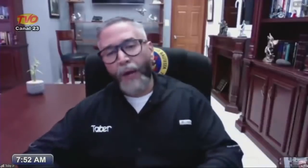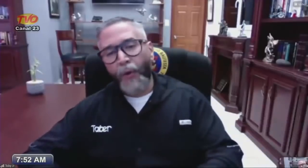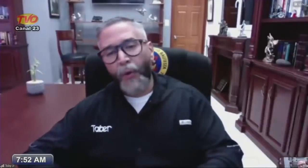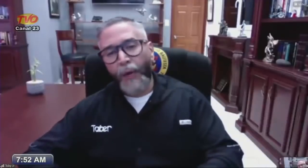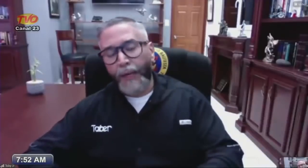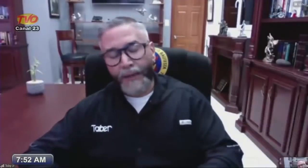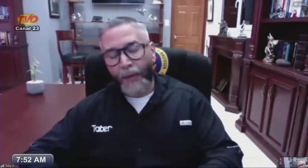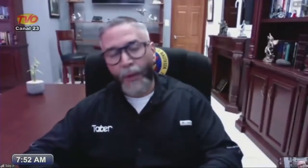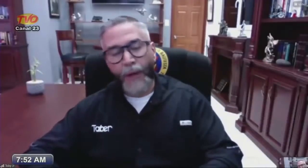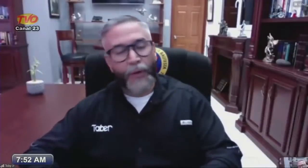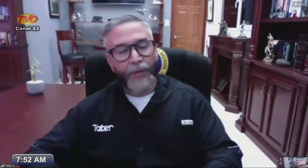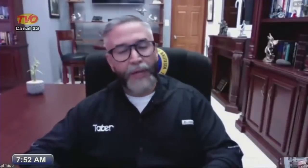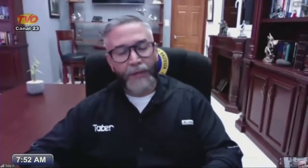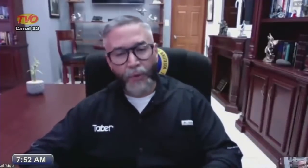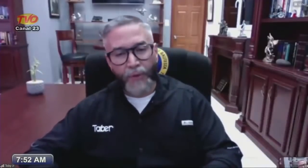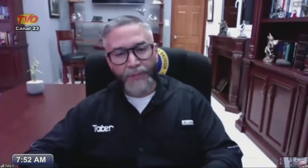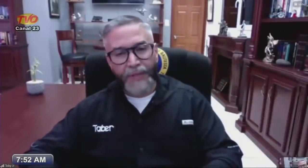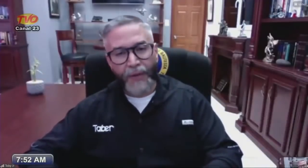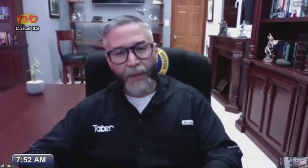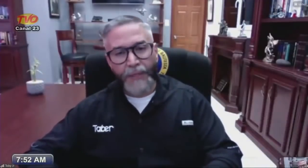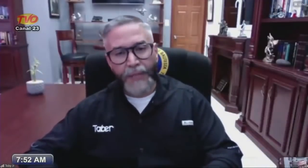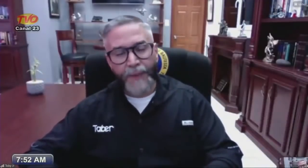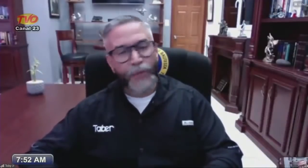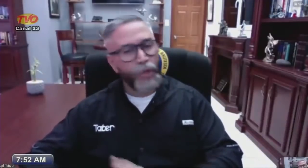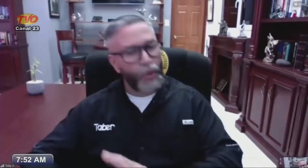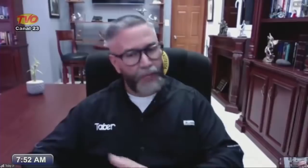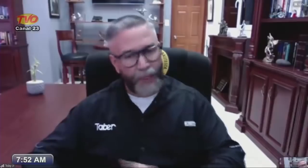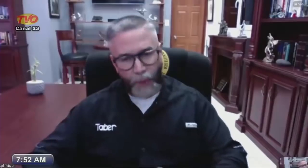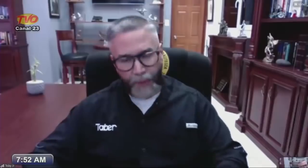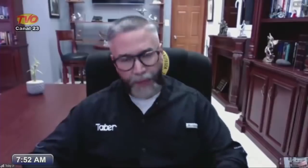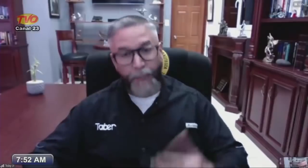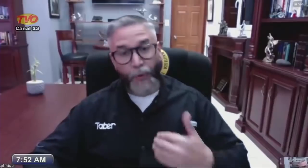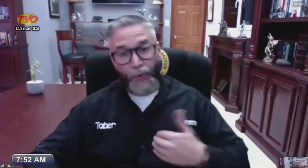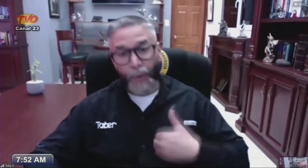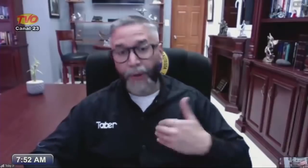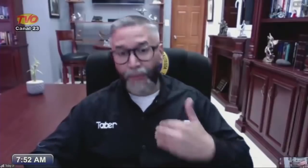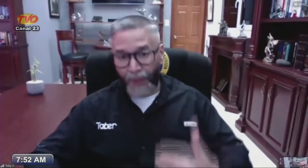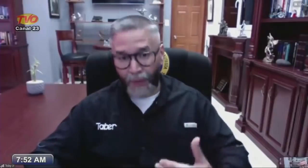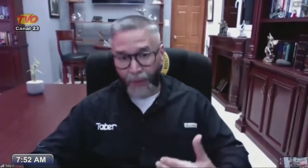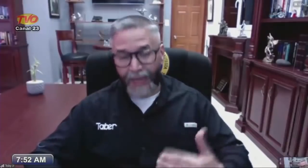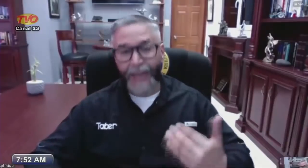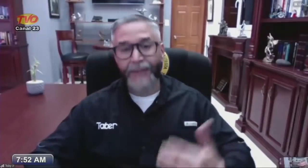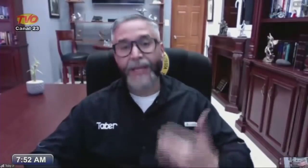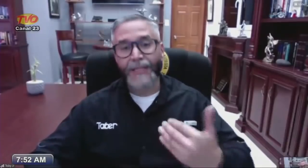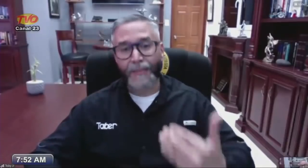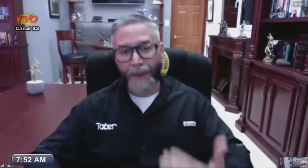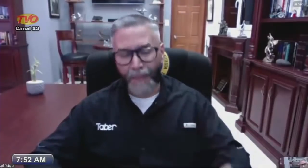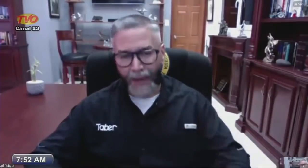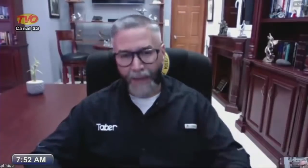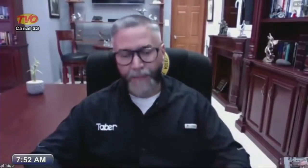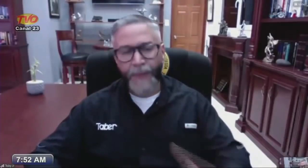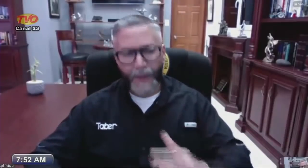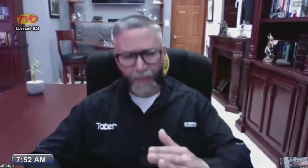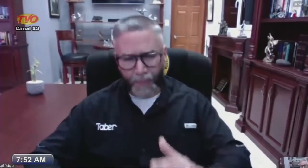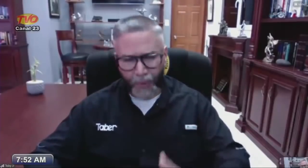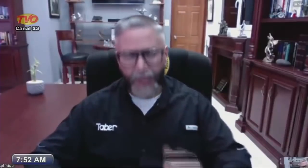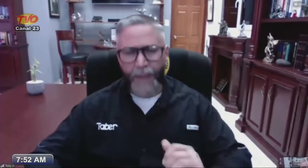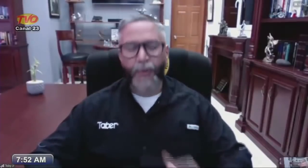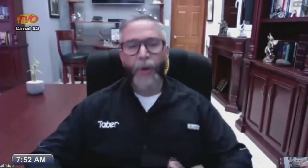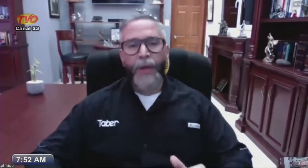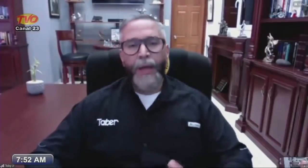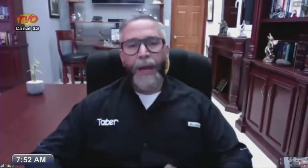no tenga un cargo que tenga un cargo y no tenga título universitario es menos no de ninguna manera pero yo prefiero a la gente que se prepara